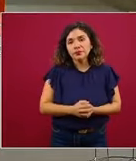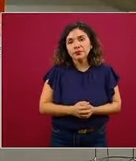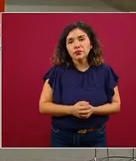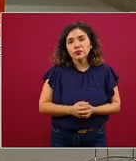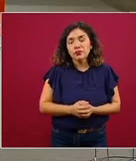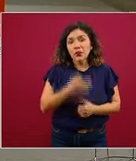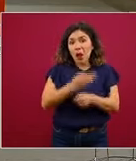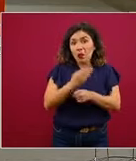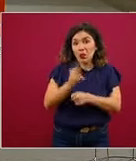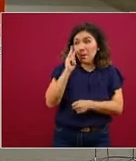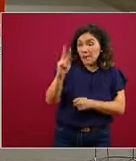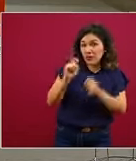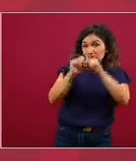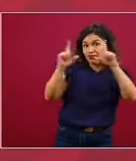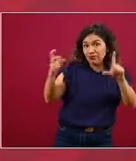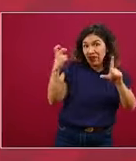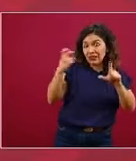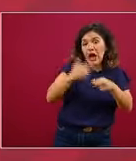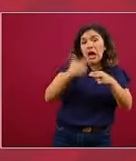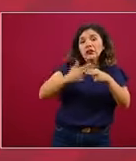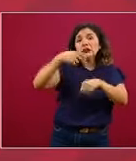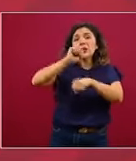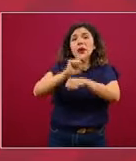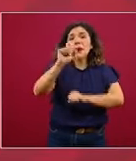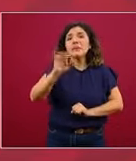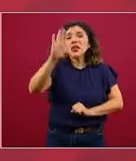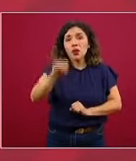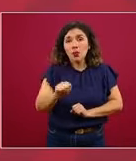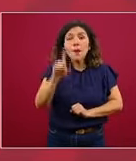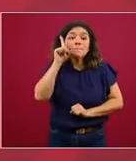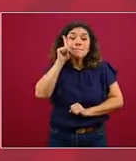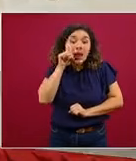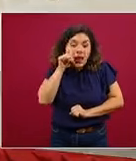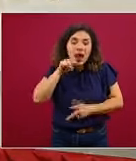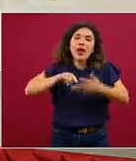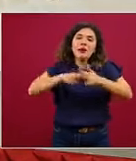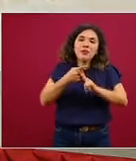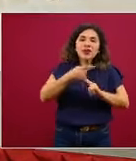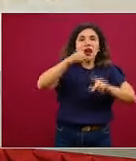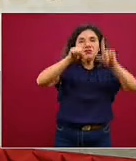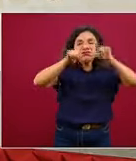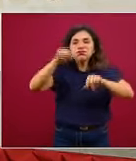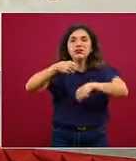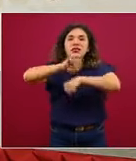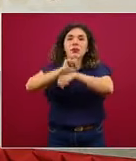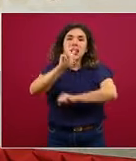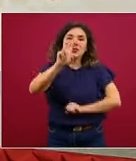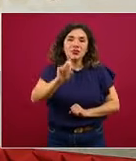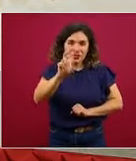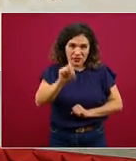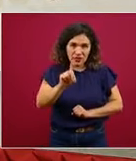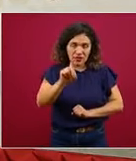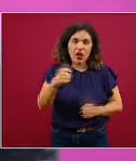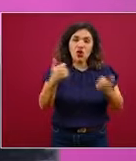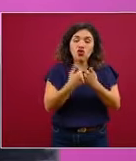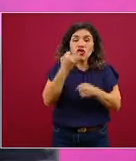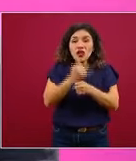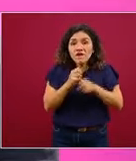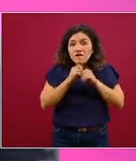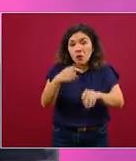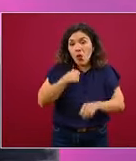está graficado es hasta la semana 29, mañana empezaremos ya a graficar la semana 30, los datos